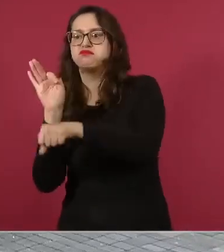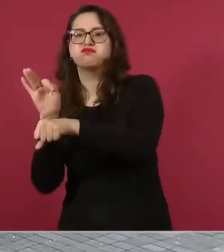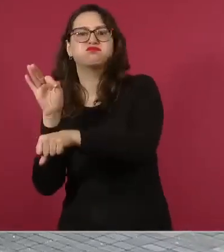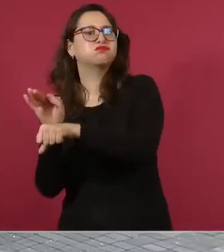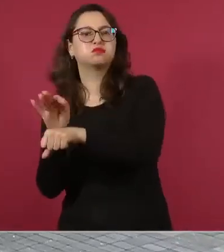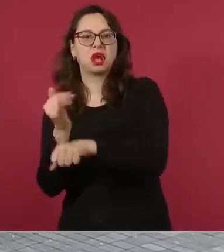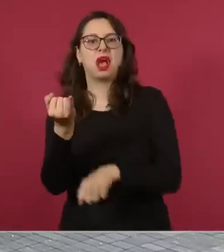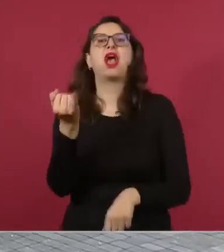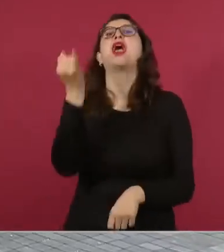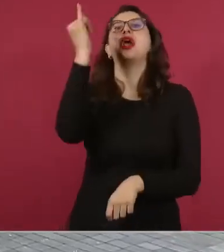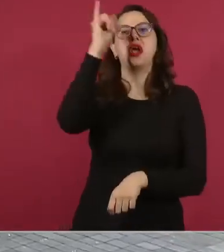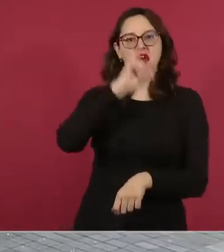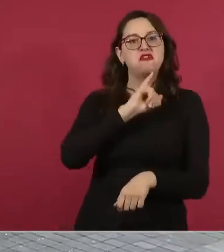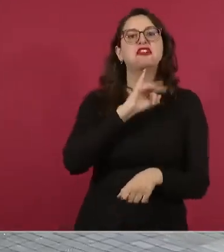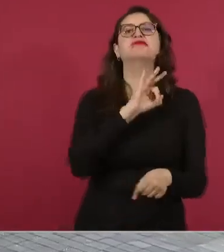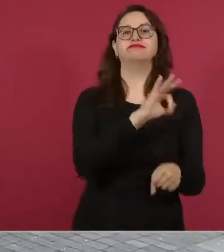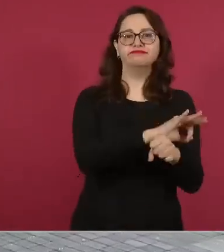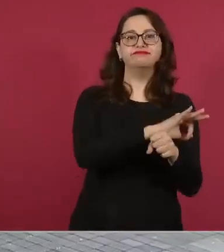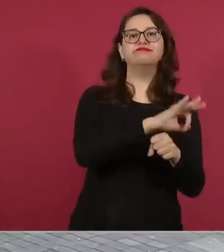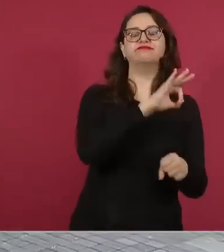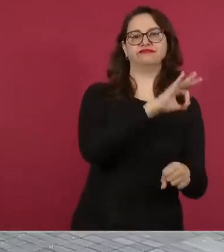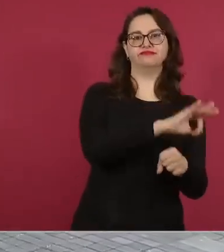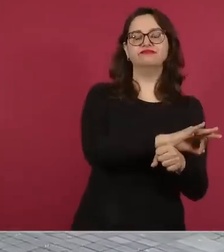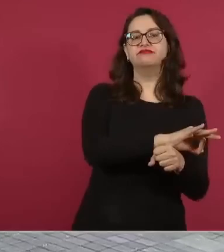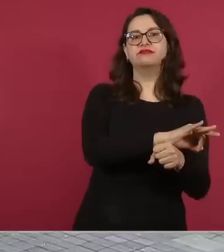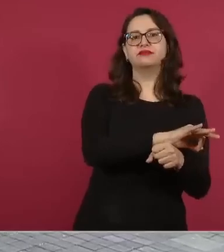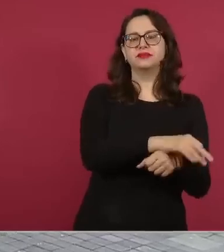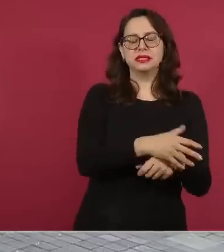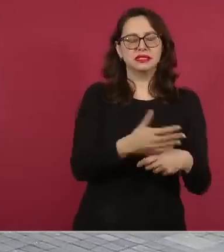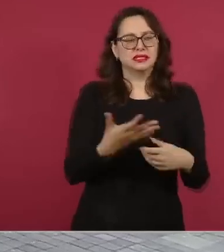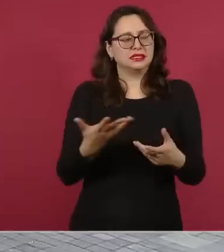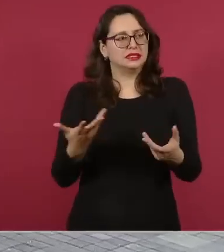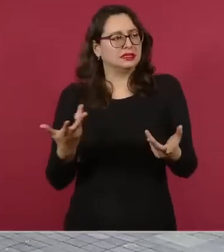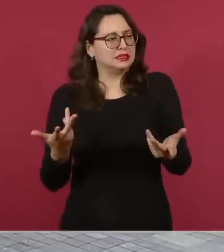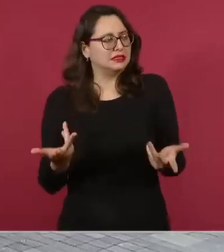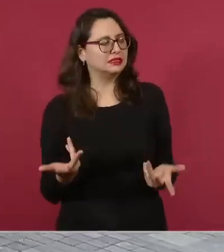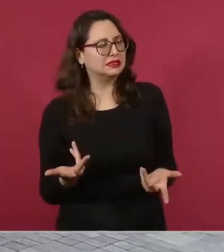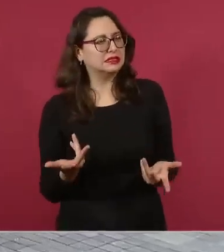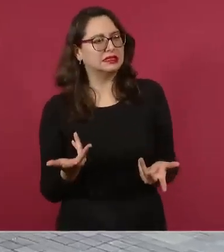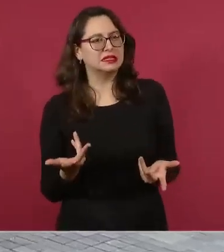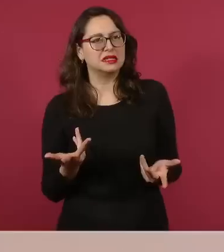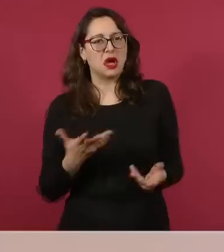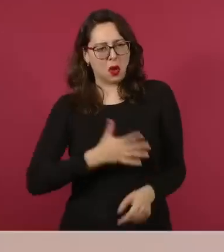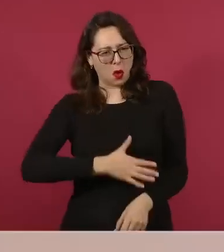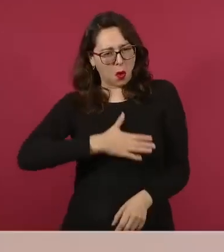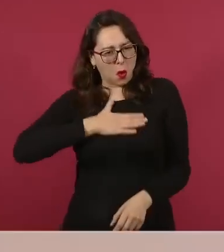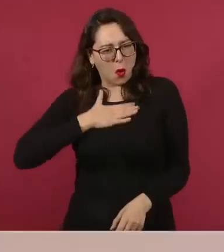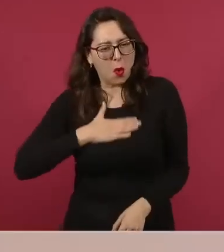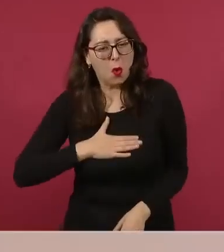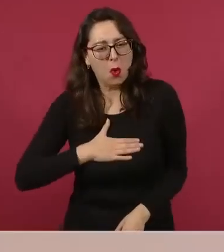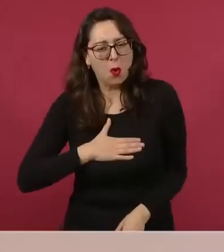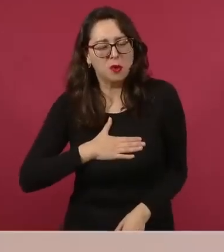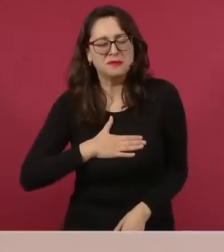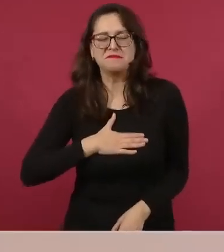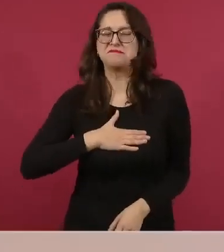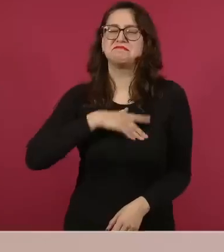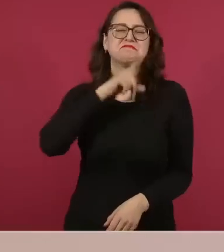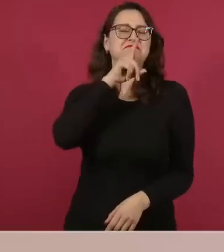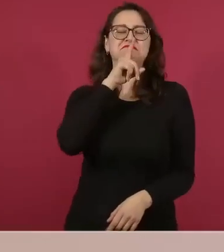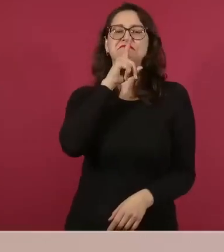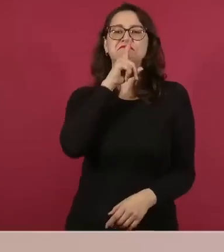y obviamente nunca hubo ni justicia